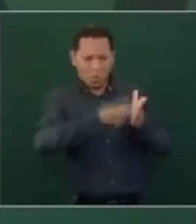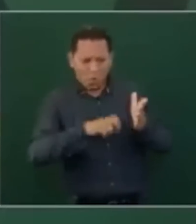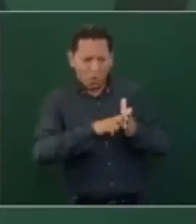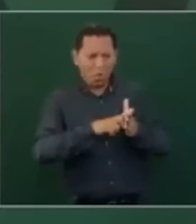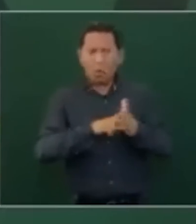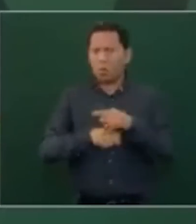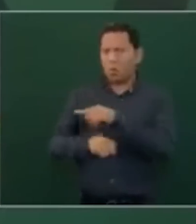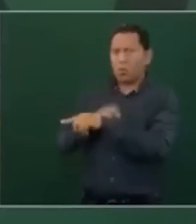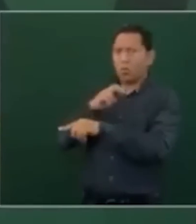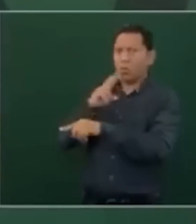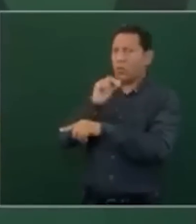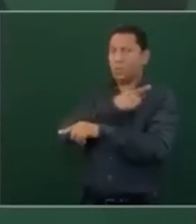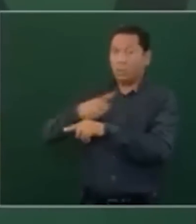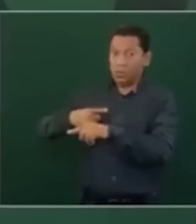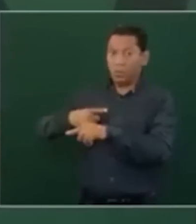Entonces,